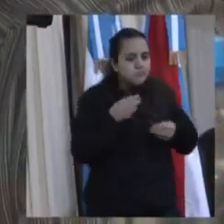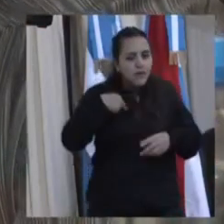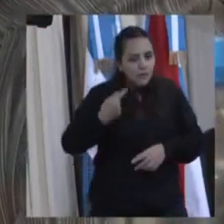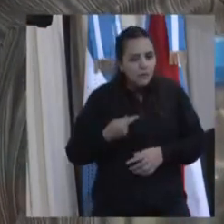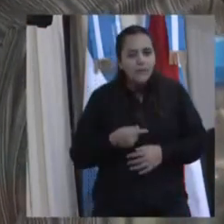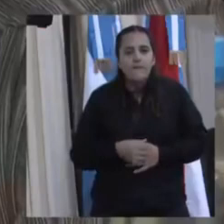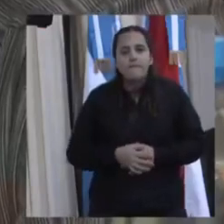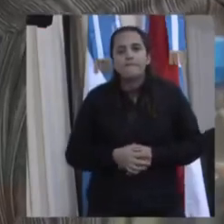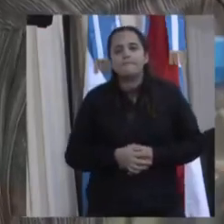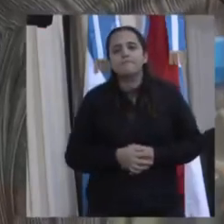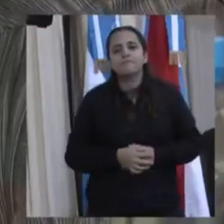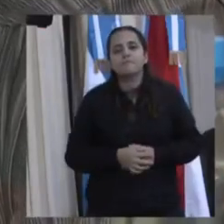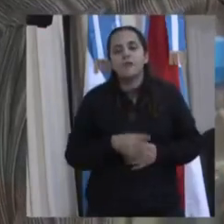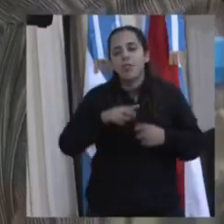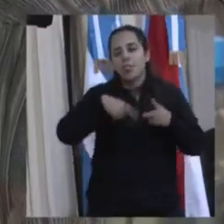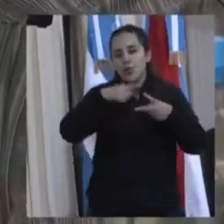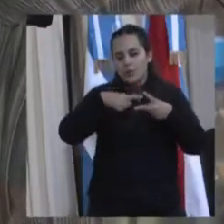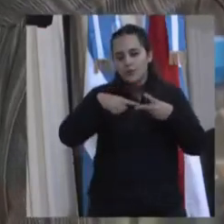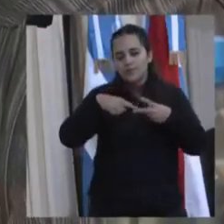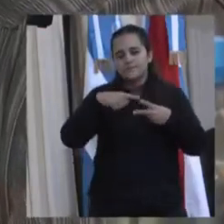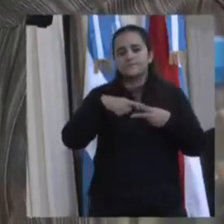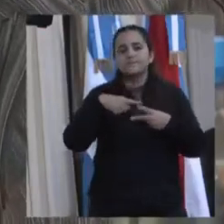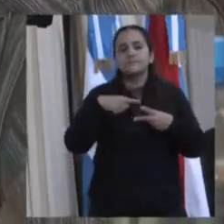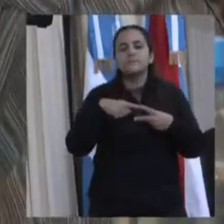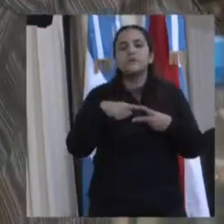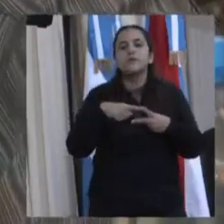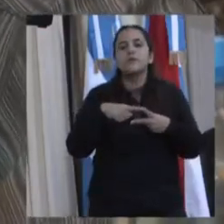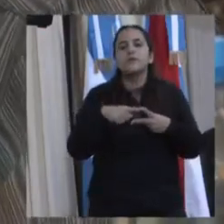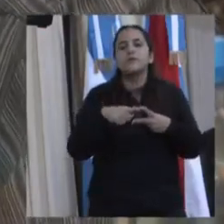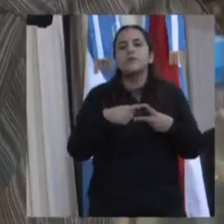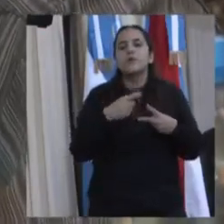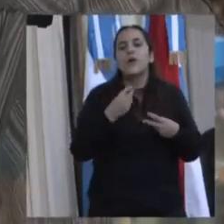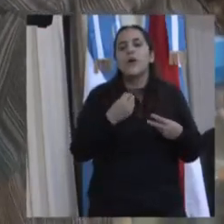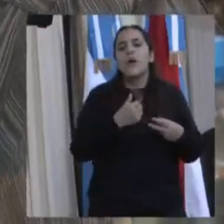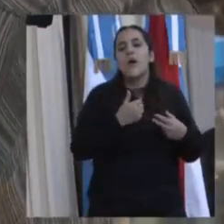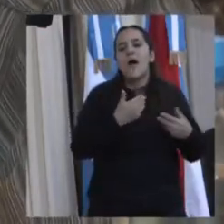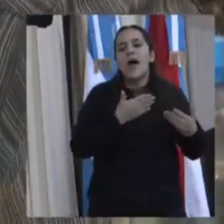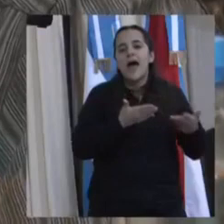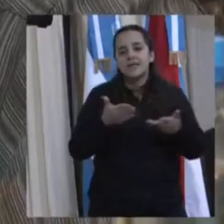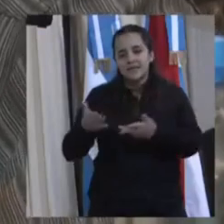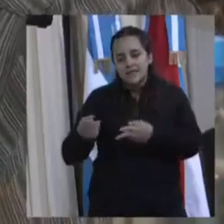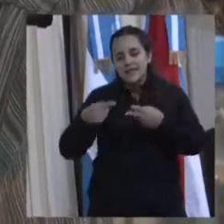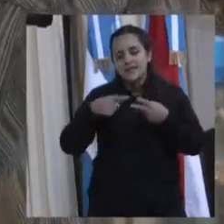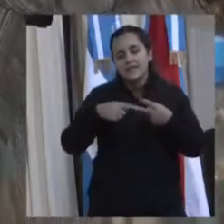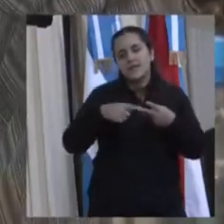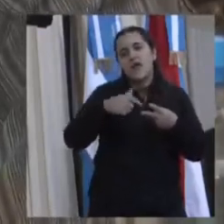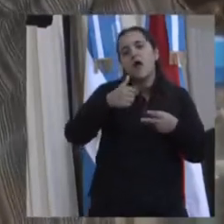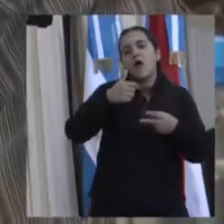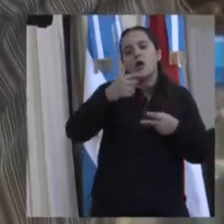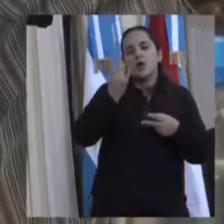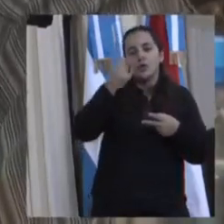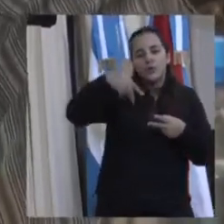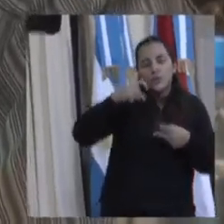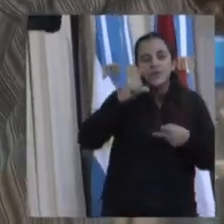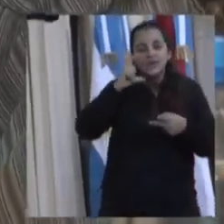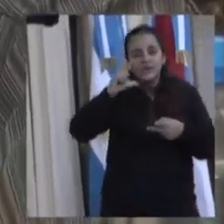Básicamente dos cosas. Los organismos de Naciones Unidas hay de distinto tipo. Uno son los de asistencia de política, como es UNESCO, UNICEF. Son organismos que no